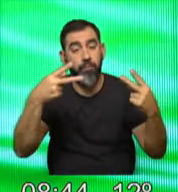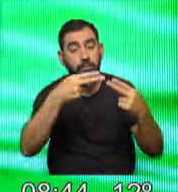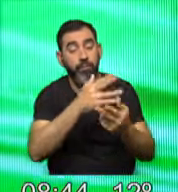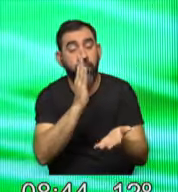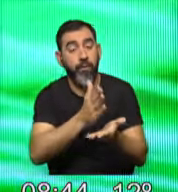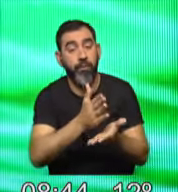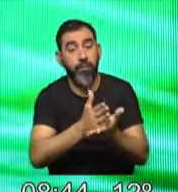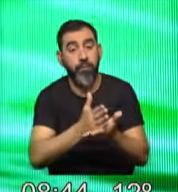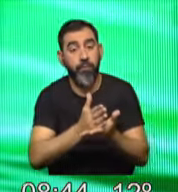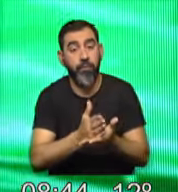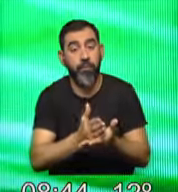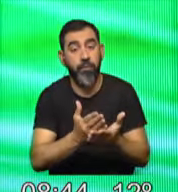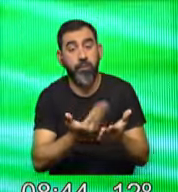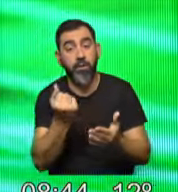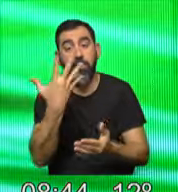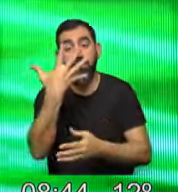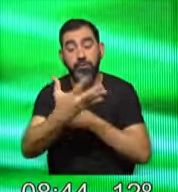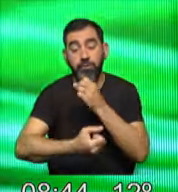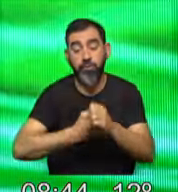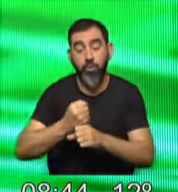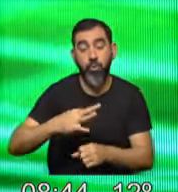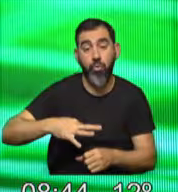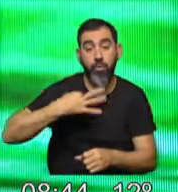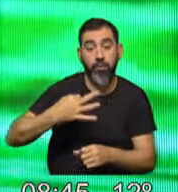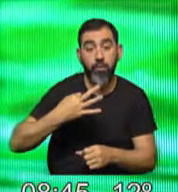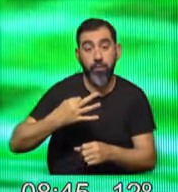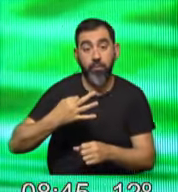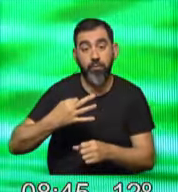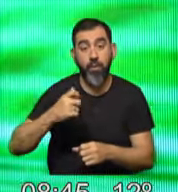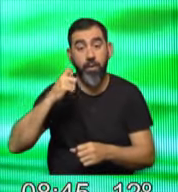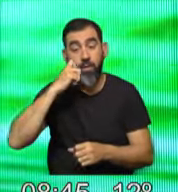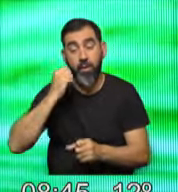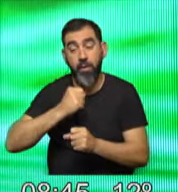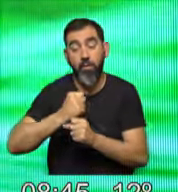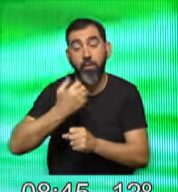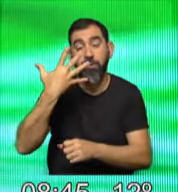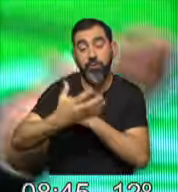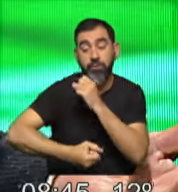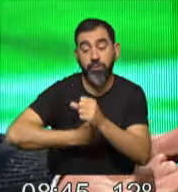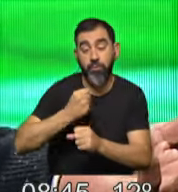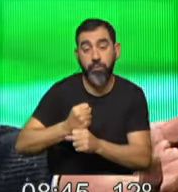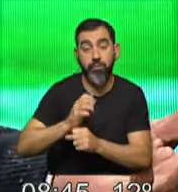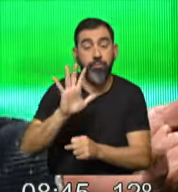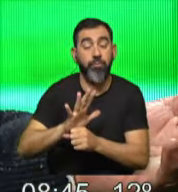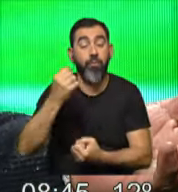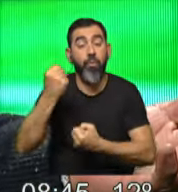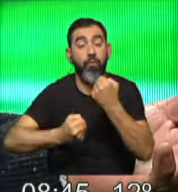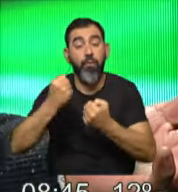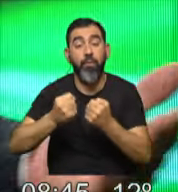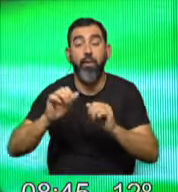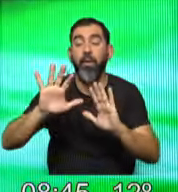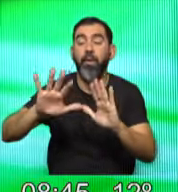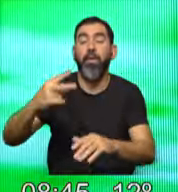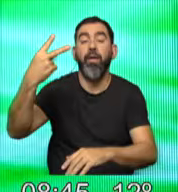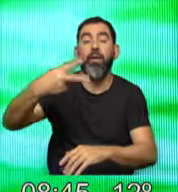te tenés que tenés te quitan cinco años de vida te agrandan la edad laboral cinco años de vida es como si en una fábrica te piden que te quedes